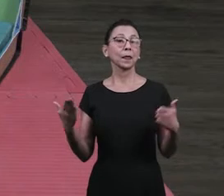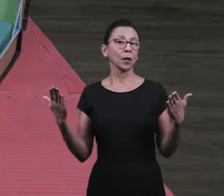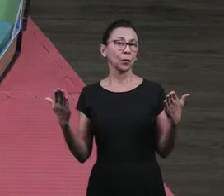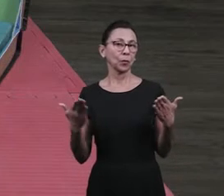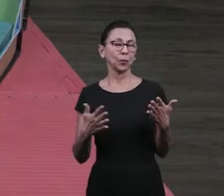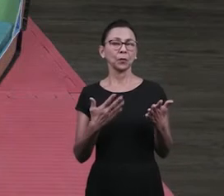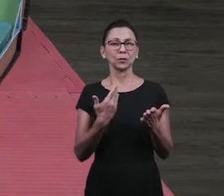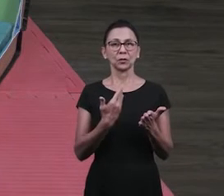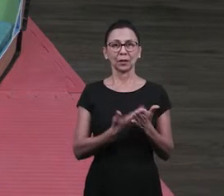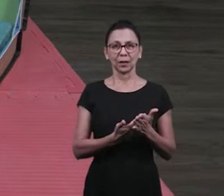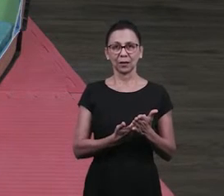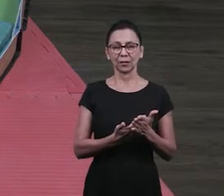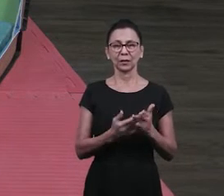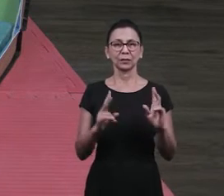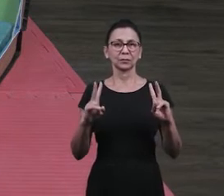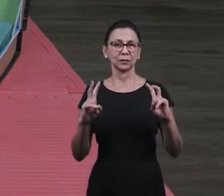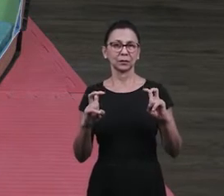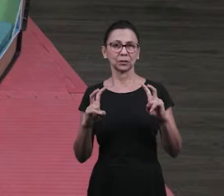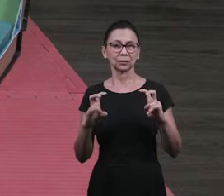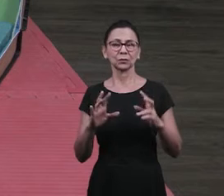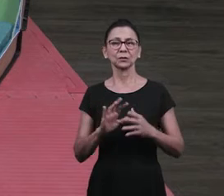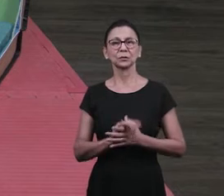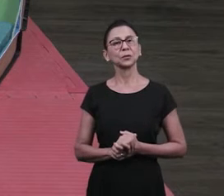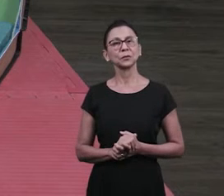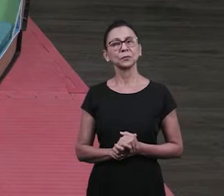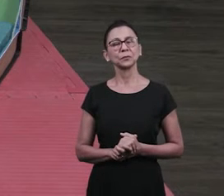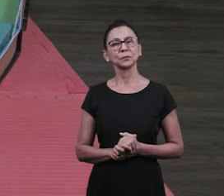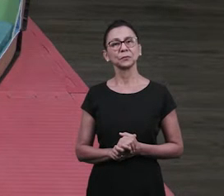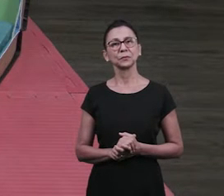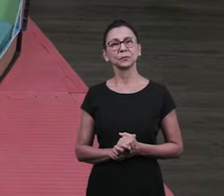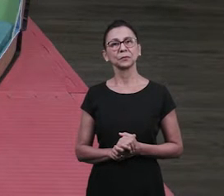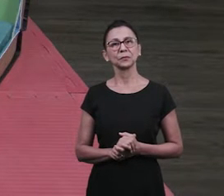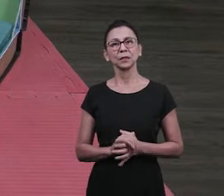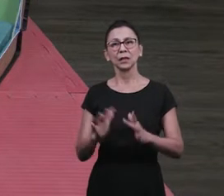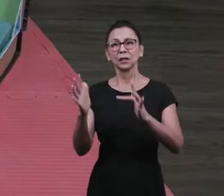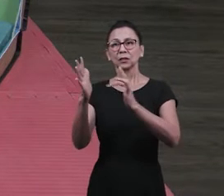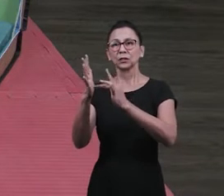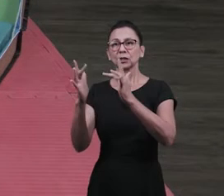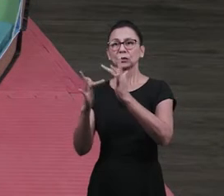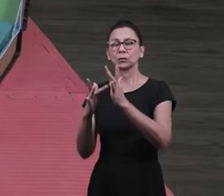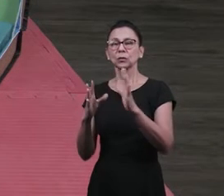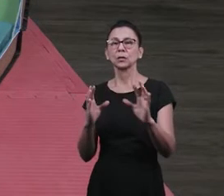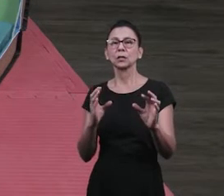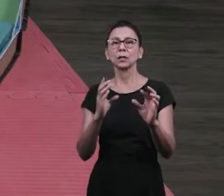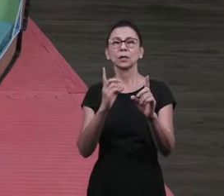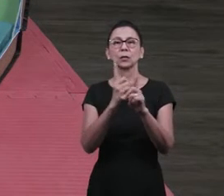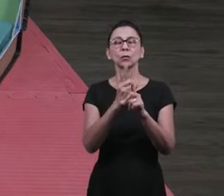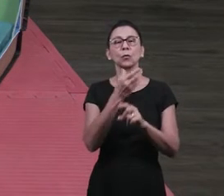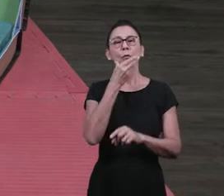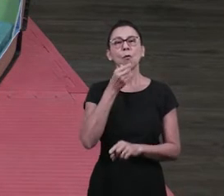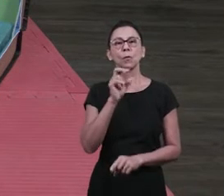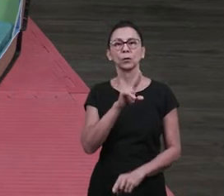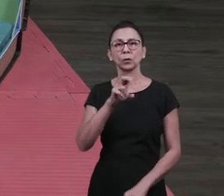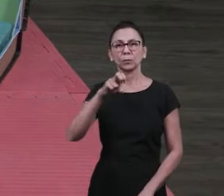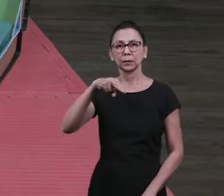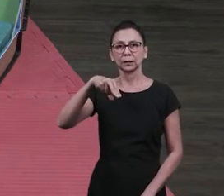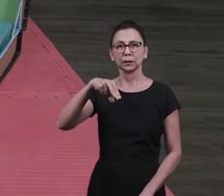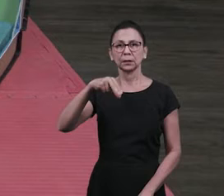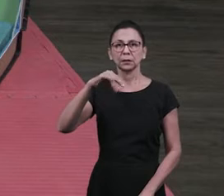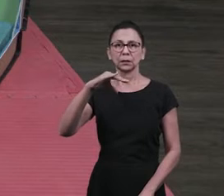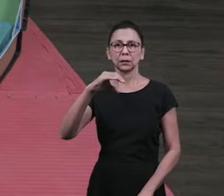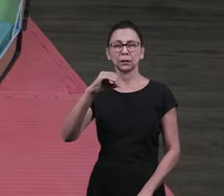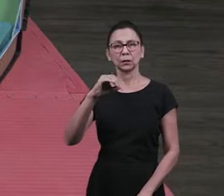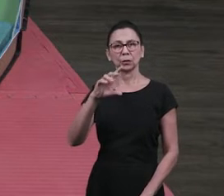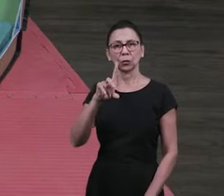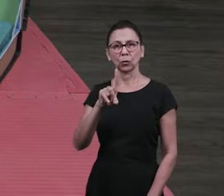Hoy nuestra clase es sobre el encuentro de Jesús con un hombre que se llamaba Nicodemo.